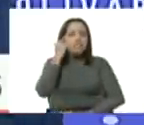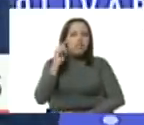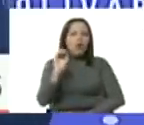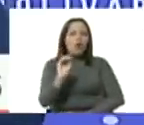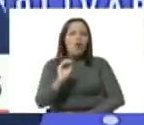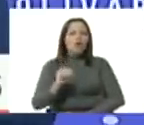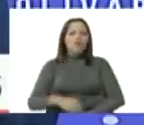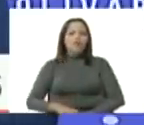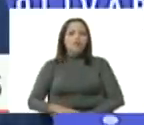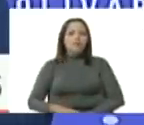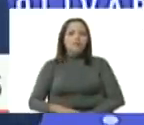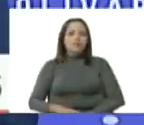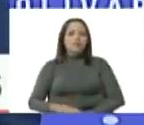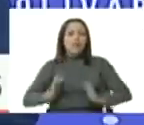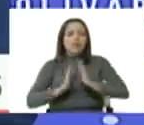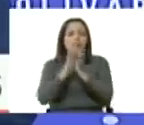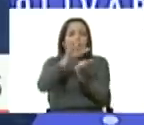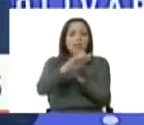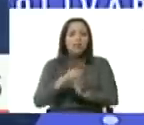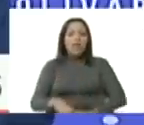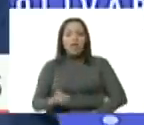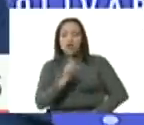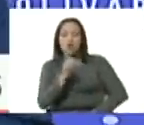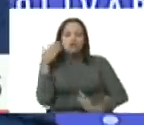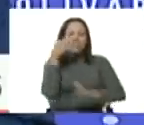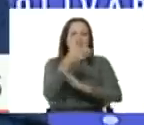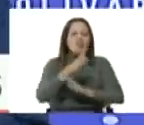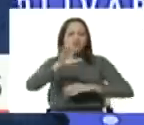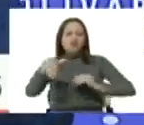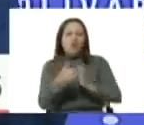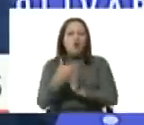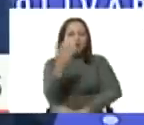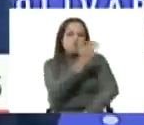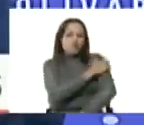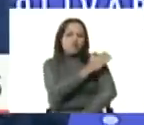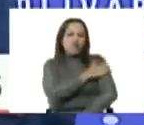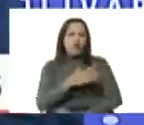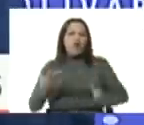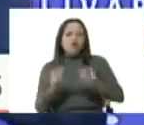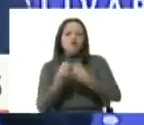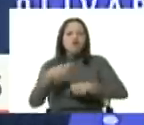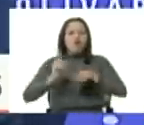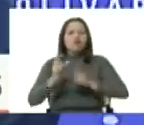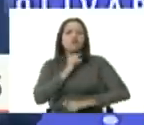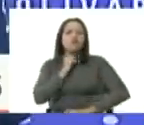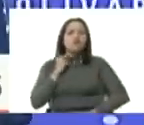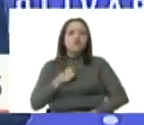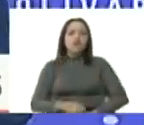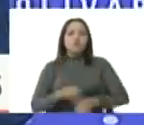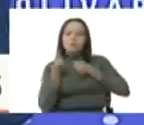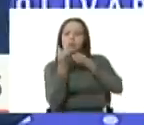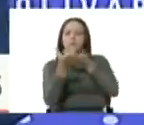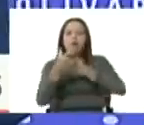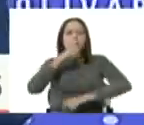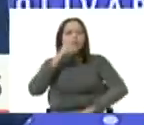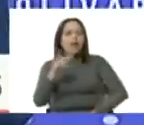No, se van todos los políticos de la derecha, con algunos obispos, y entonces se ponen de acuerdo para hablar mal de gobierno. No vale,